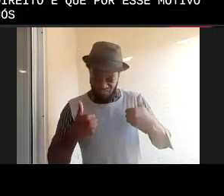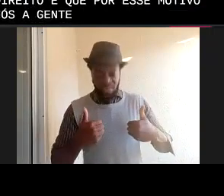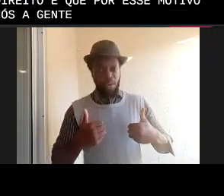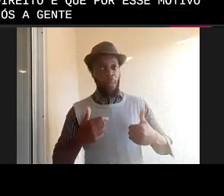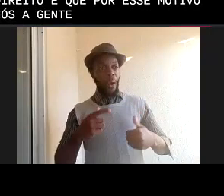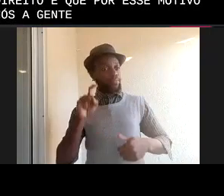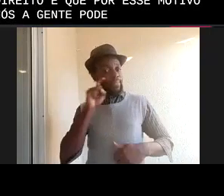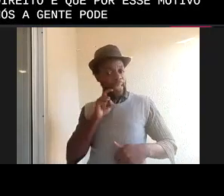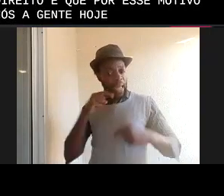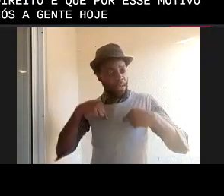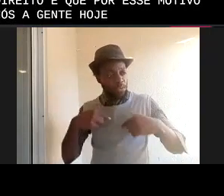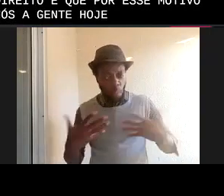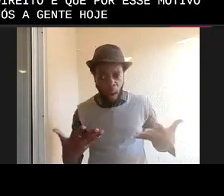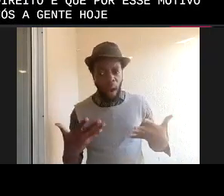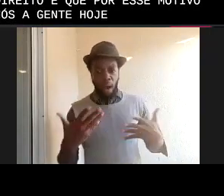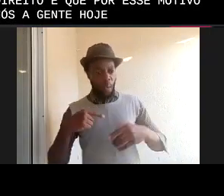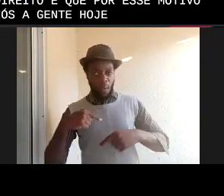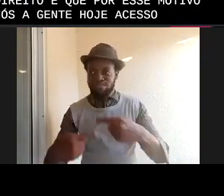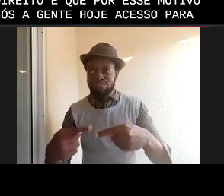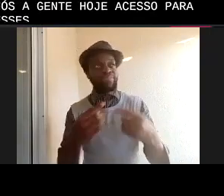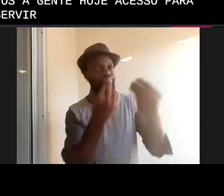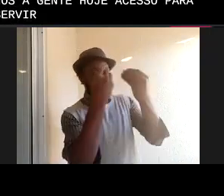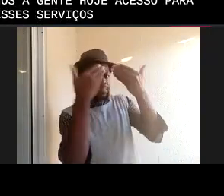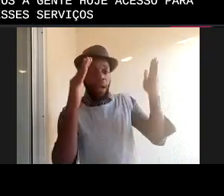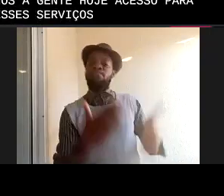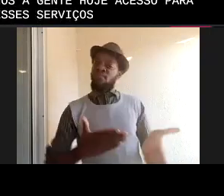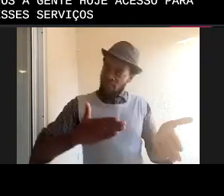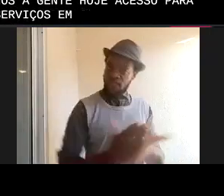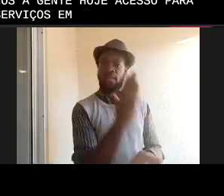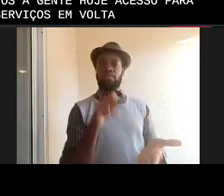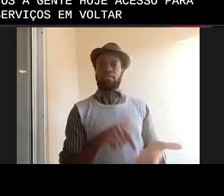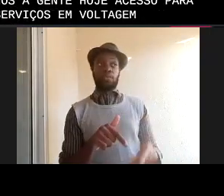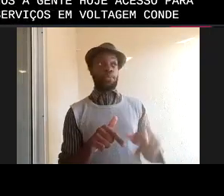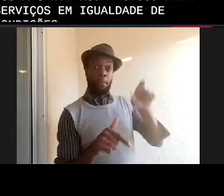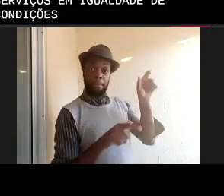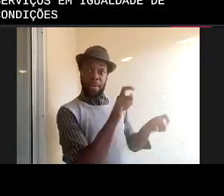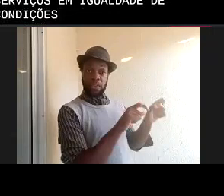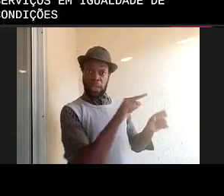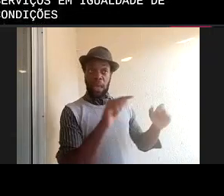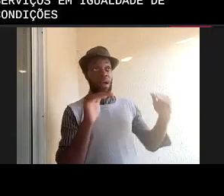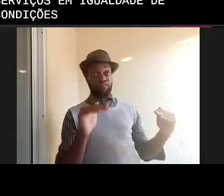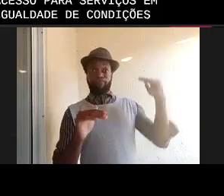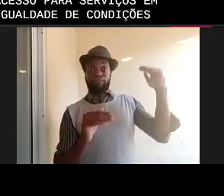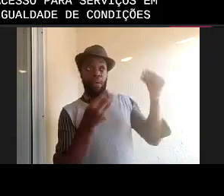acceder a estos servicios, ¿verdad? En igualdad de condiciones con los demás. Entonces vamos a ver